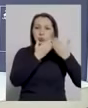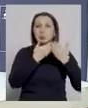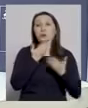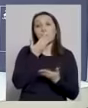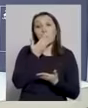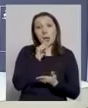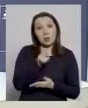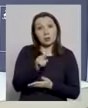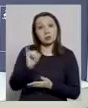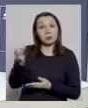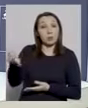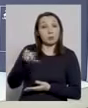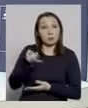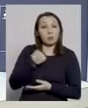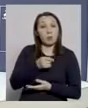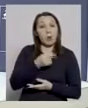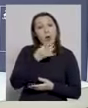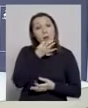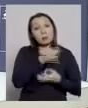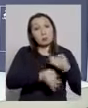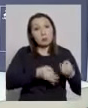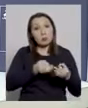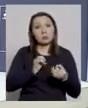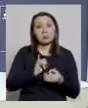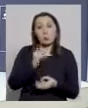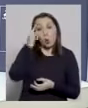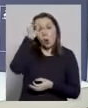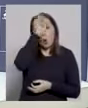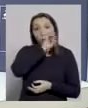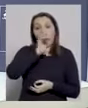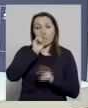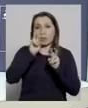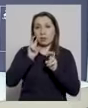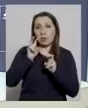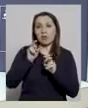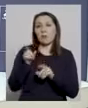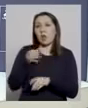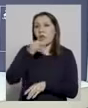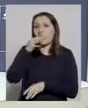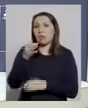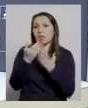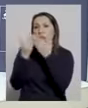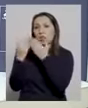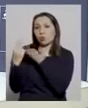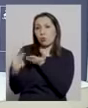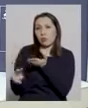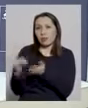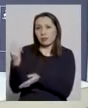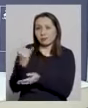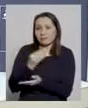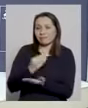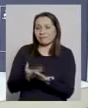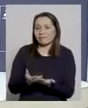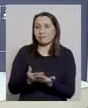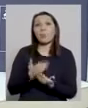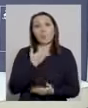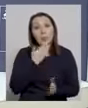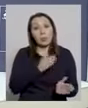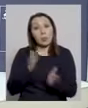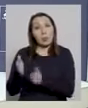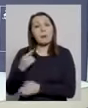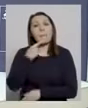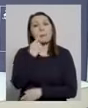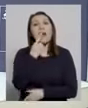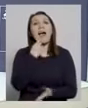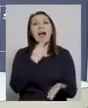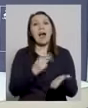tomar en cuenta esa recomendación y cuál finalmente es su percepción respecto a esa afirmación en el estudio? Y también le quería consultar por una